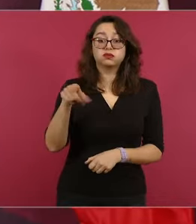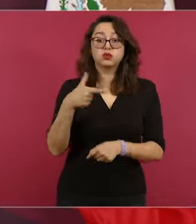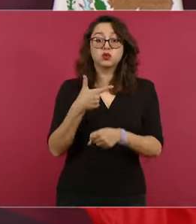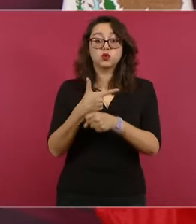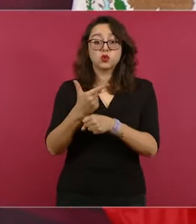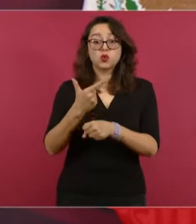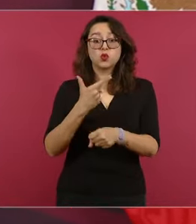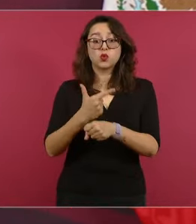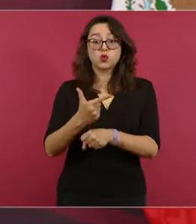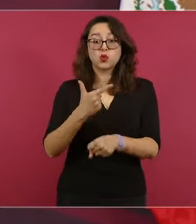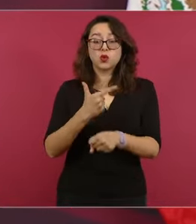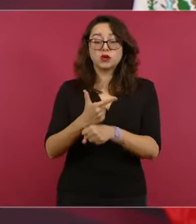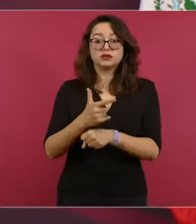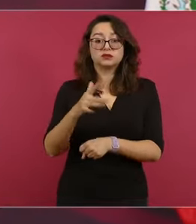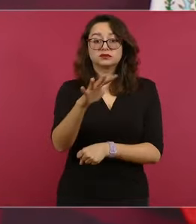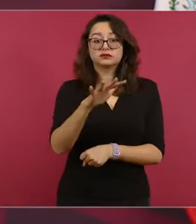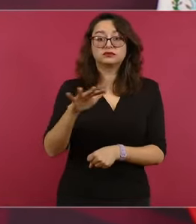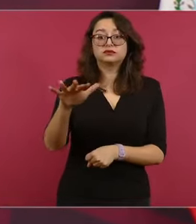pues todavía no